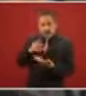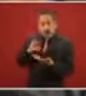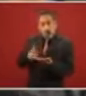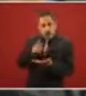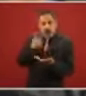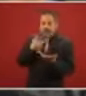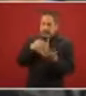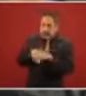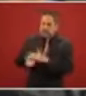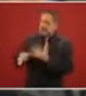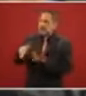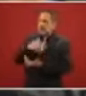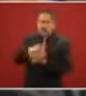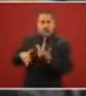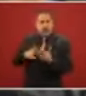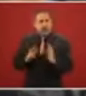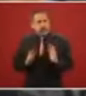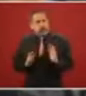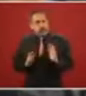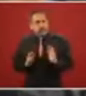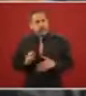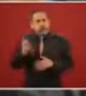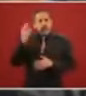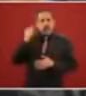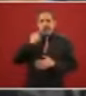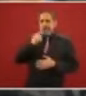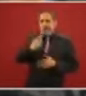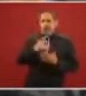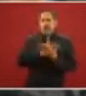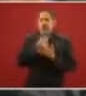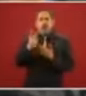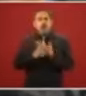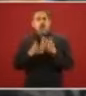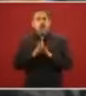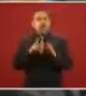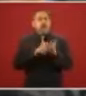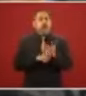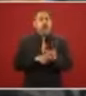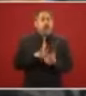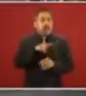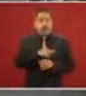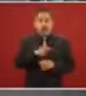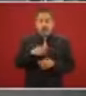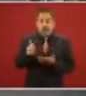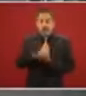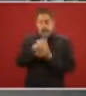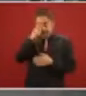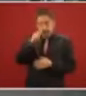de los presos? Ya también había comentado yo aquí de los programas, particularmente de la Autónoma de la Ciudad de México,